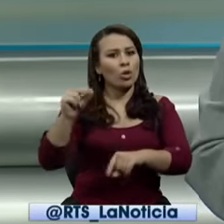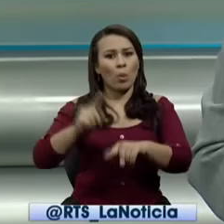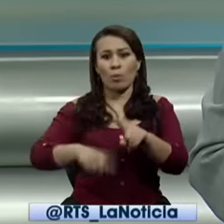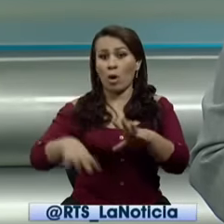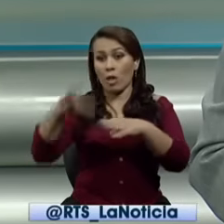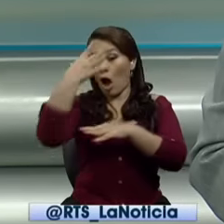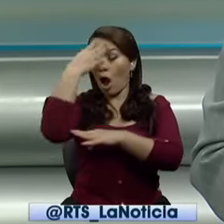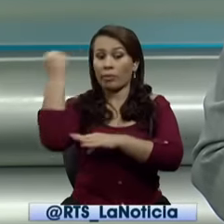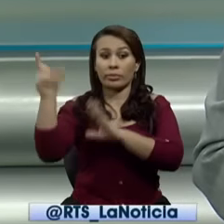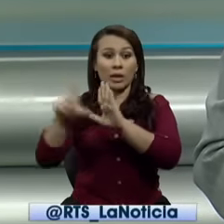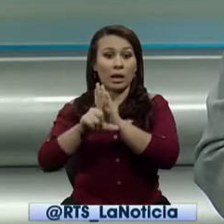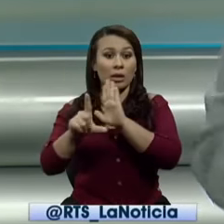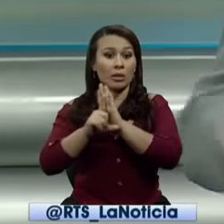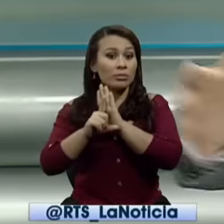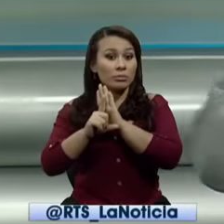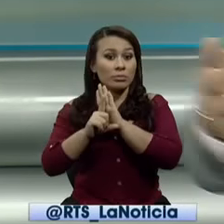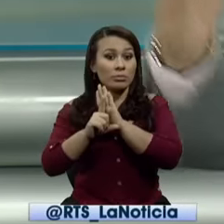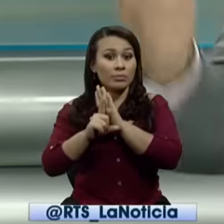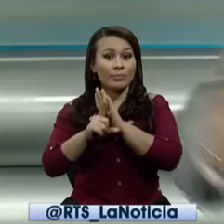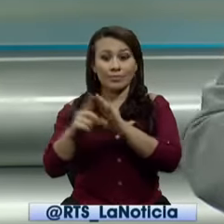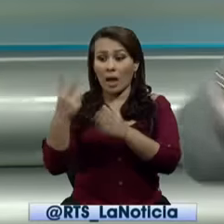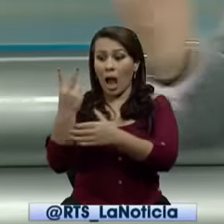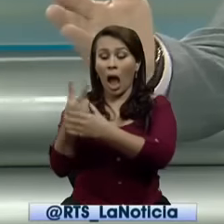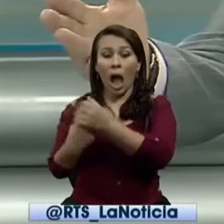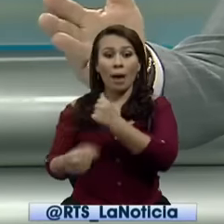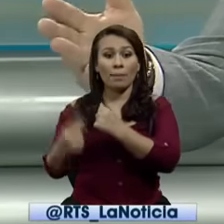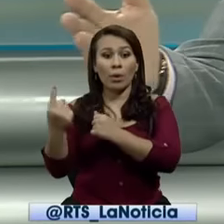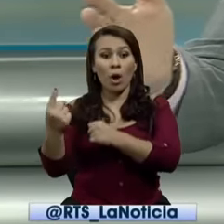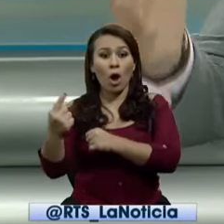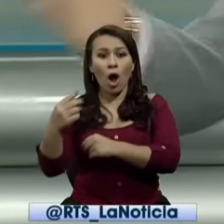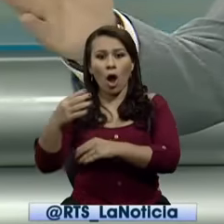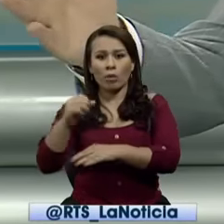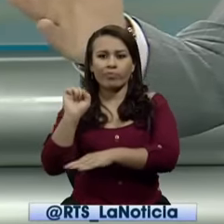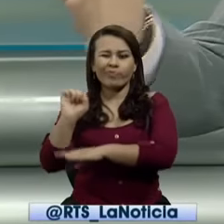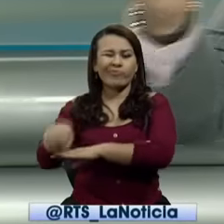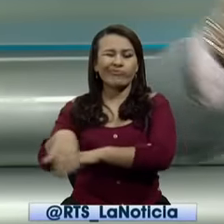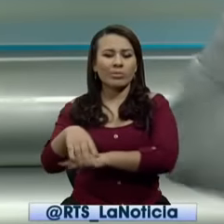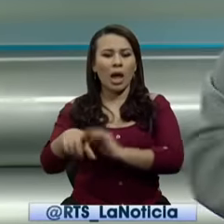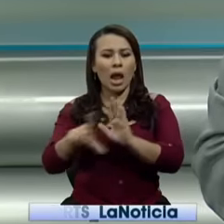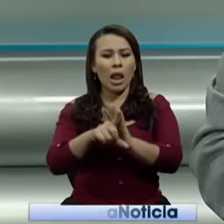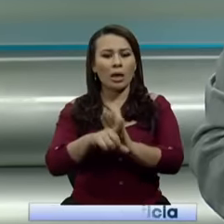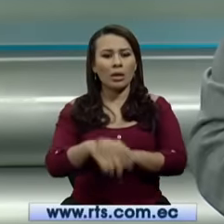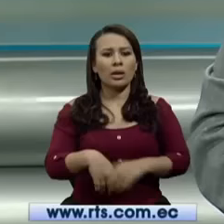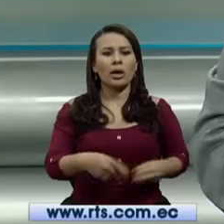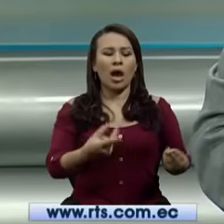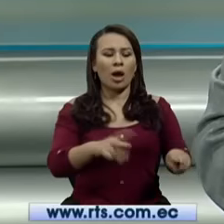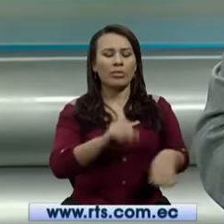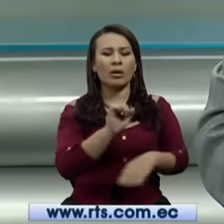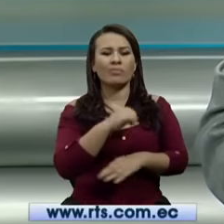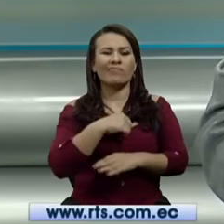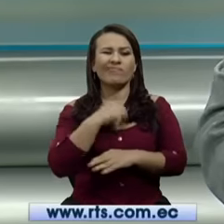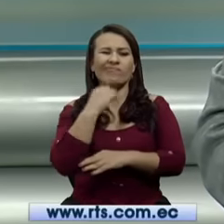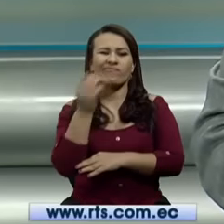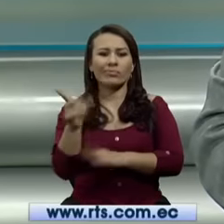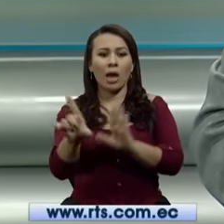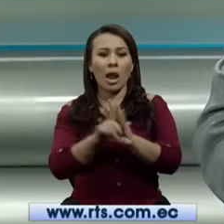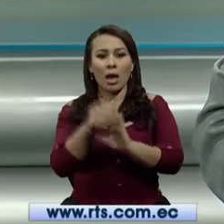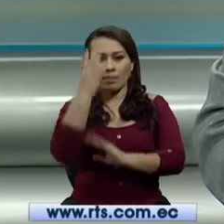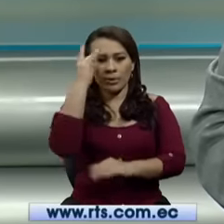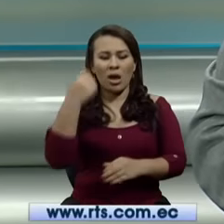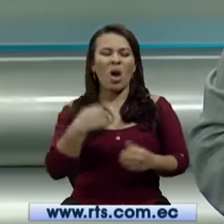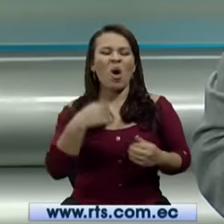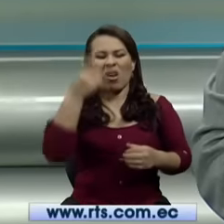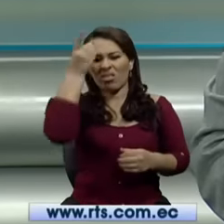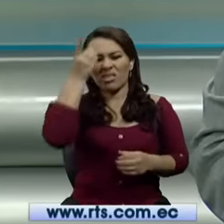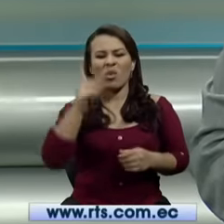la ley entre violadores el uno viola la ley porque excede la velocidad y el otro viola la ley porque lo notifica cuando le